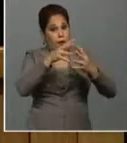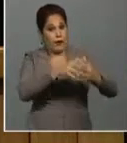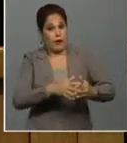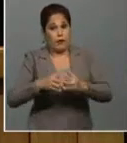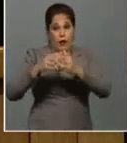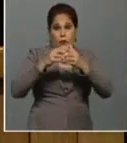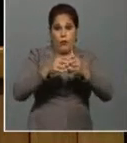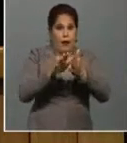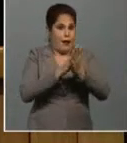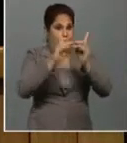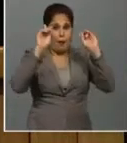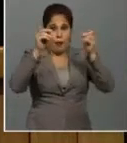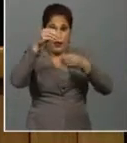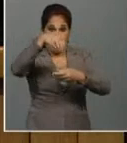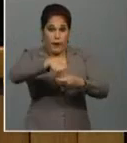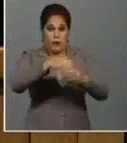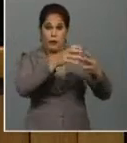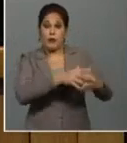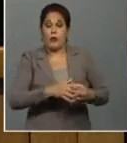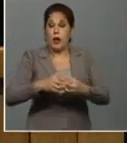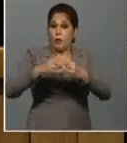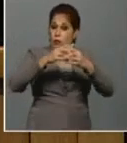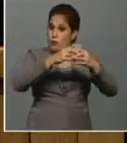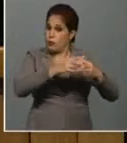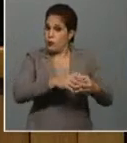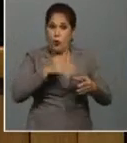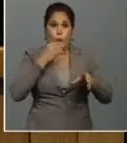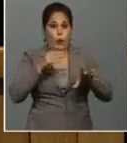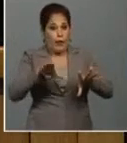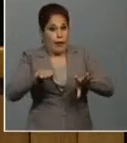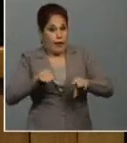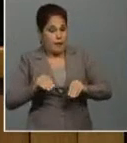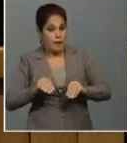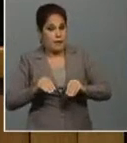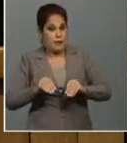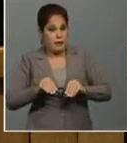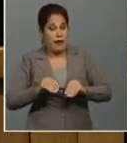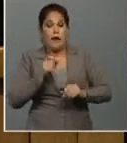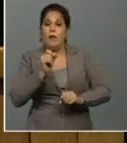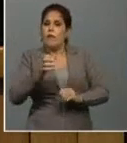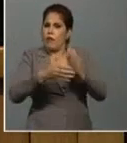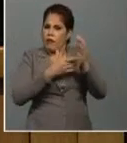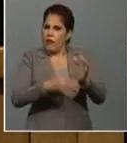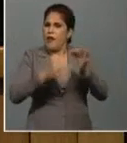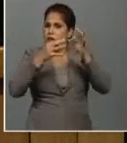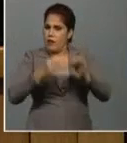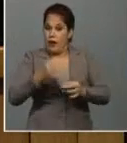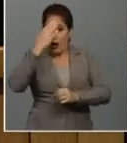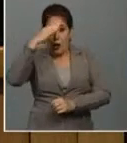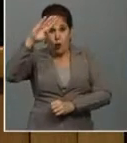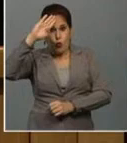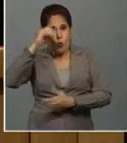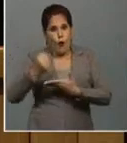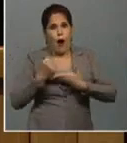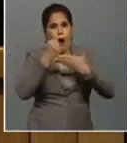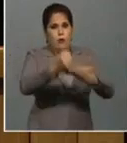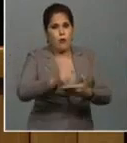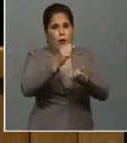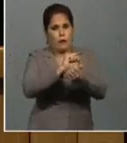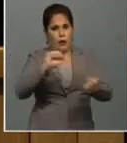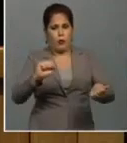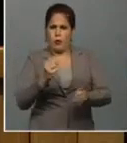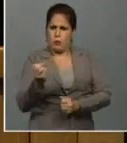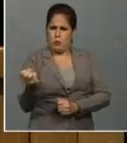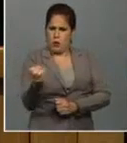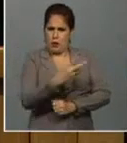y ningún político de ese u otro país puede afirmar sin faltar a la verdad que 'cuba patrocina el terrorismo